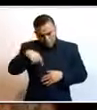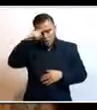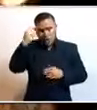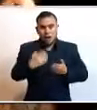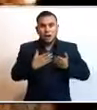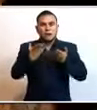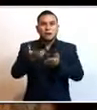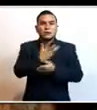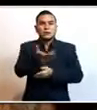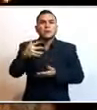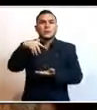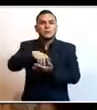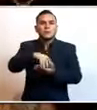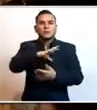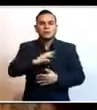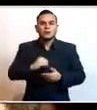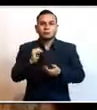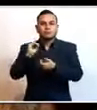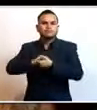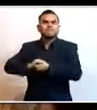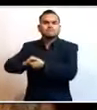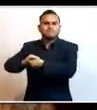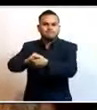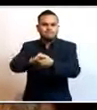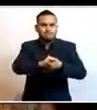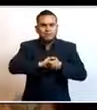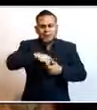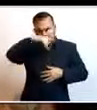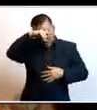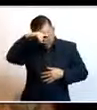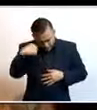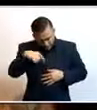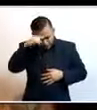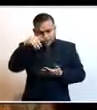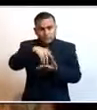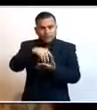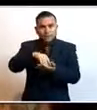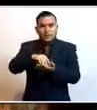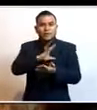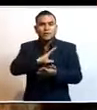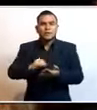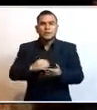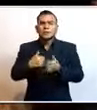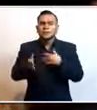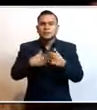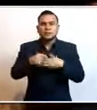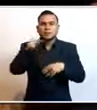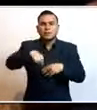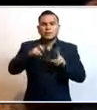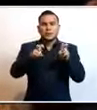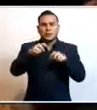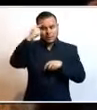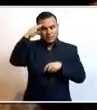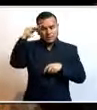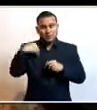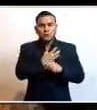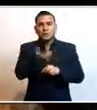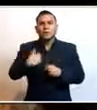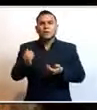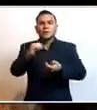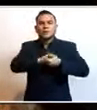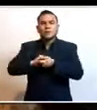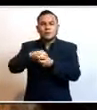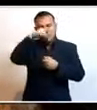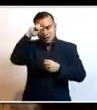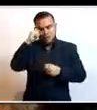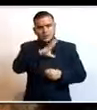pueblo salvadoreño. Les quiero pedir que nos unamos todos a trabajar por el pueblo salvadoreño, que dejemos las diferencias políticas a un lado y que nos unamos para trabajar